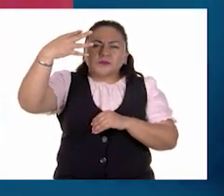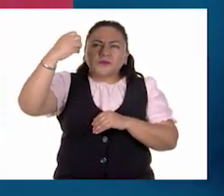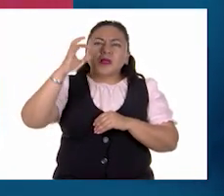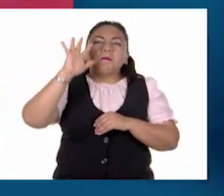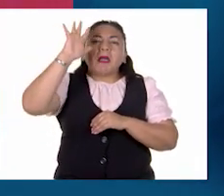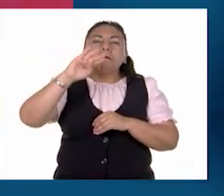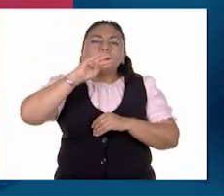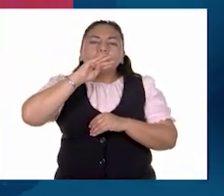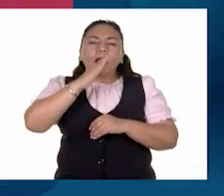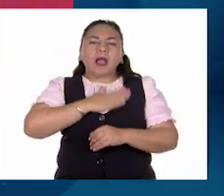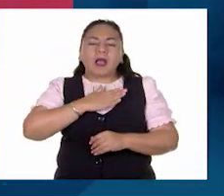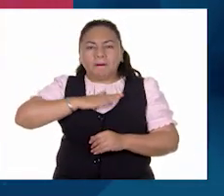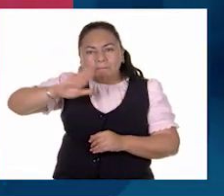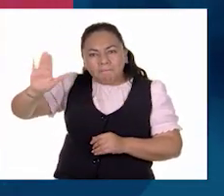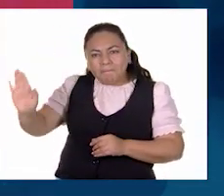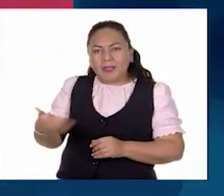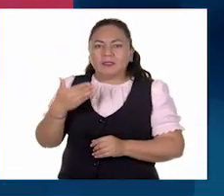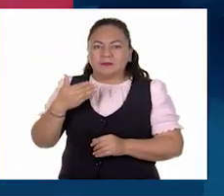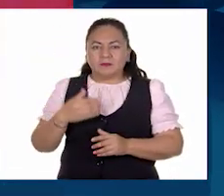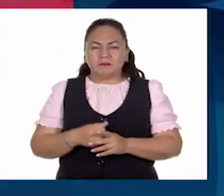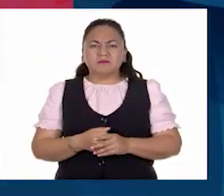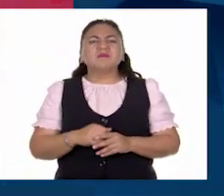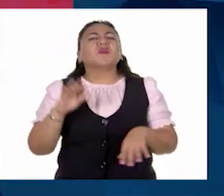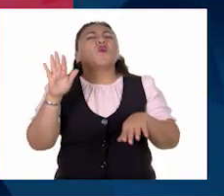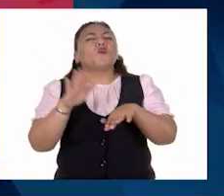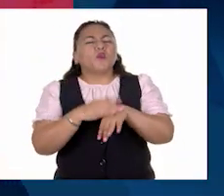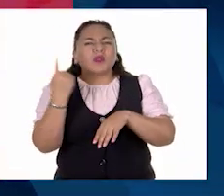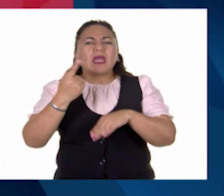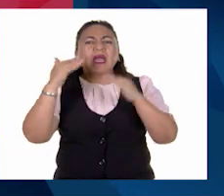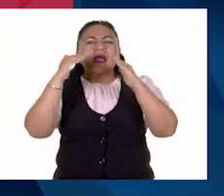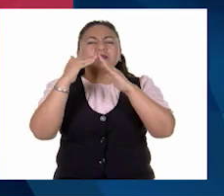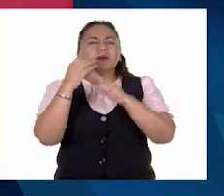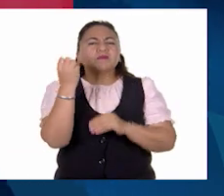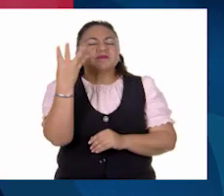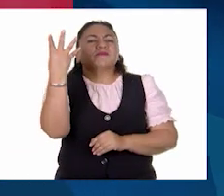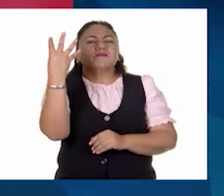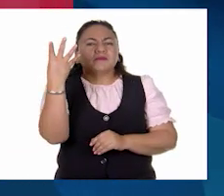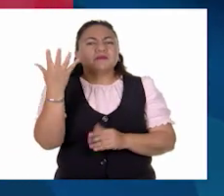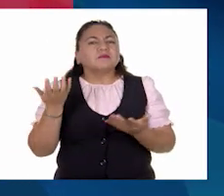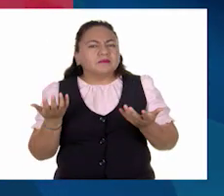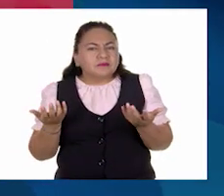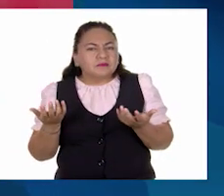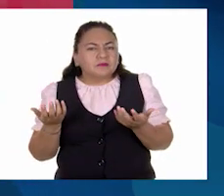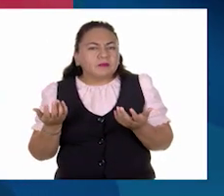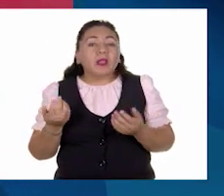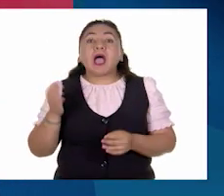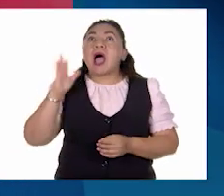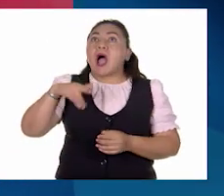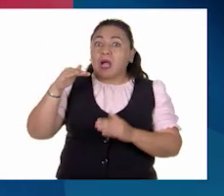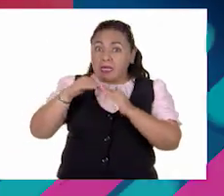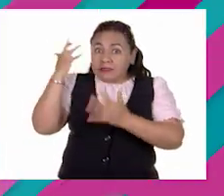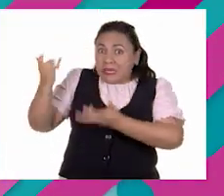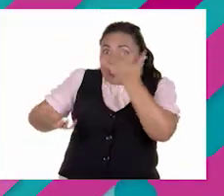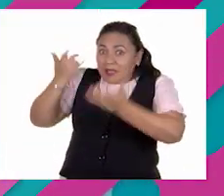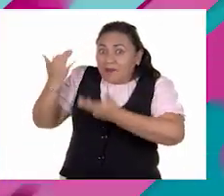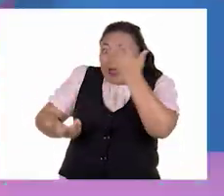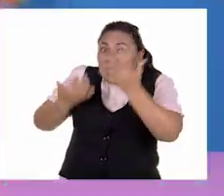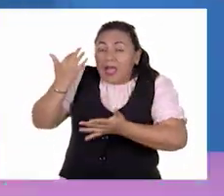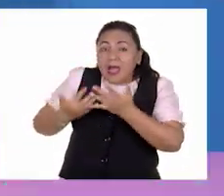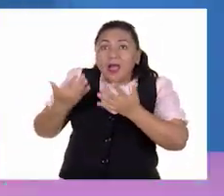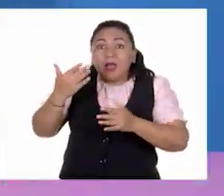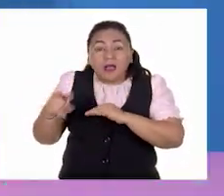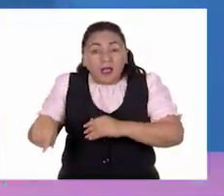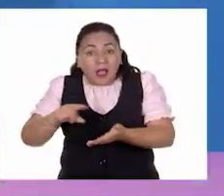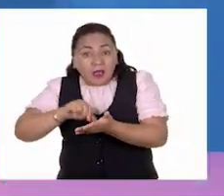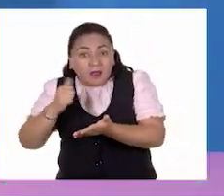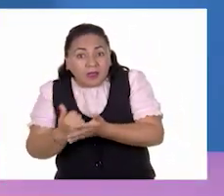que llama. ¿Por qué dice que está encendida la casa? ¿Por qué se está quemando la casa de los enanos,